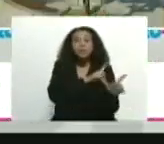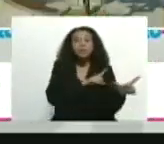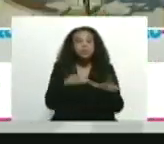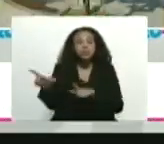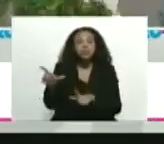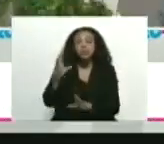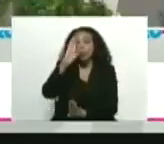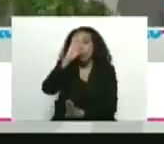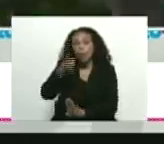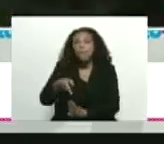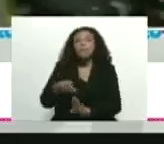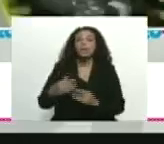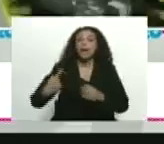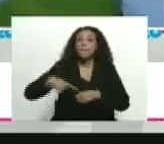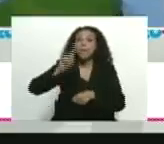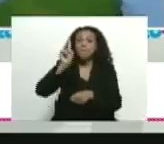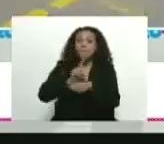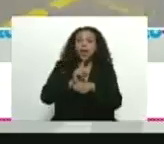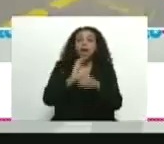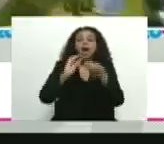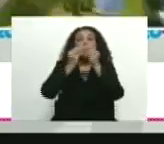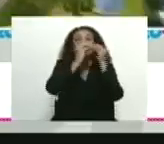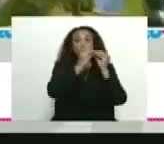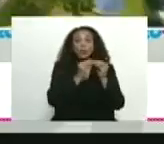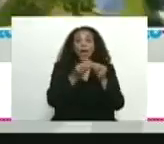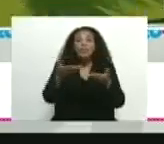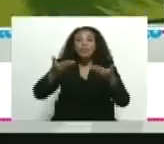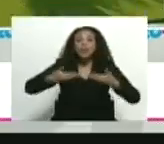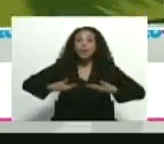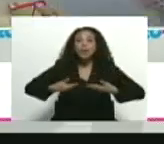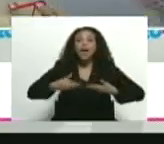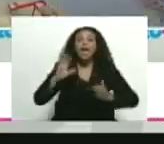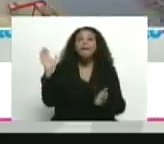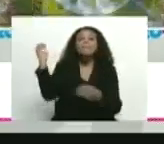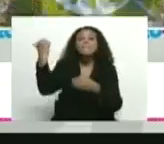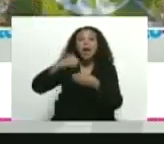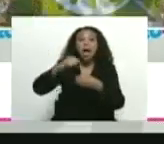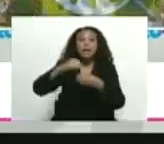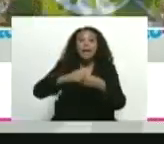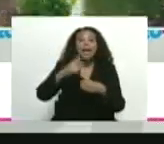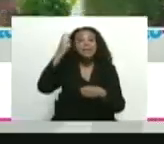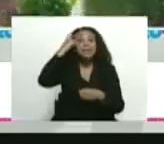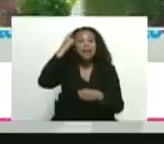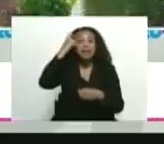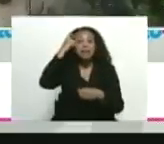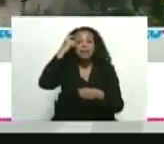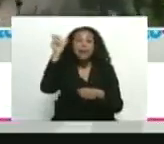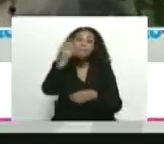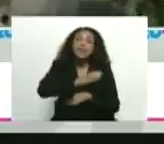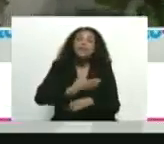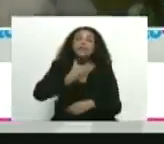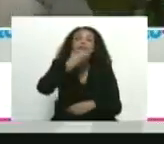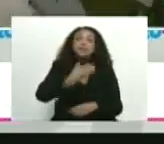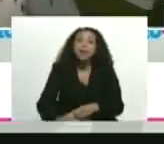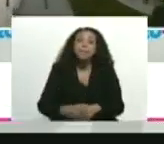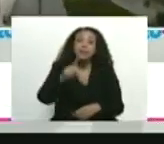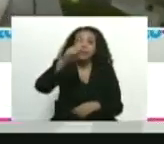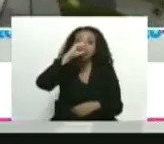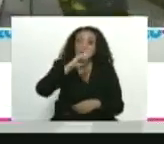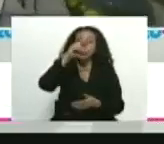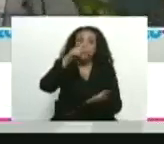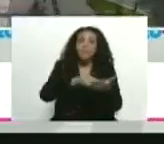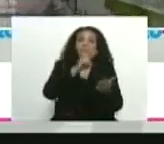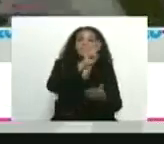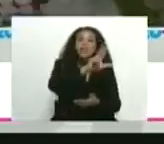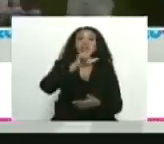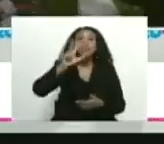Jacqueline, y la primera etapa del parque entregarla en Maracaibo en diciembre de este año 2023.